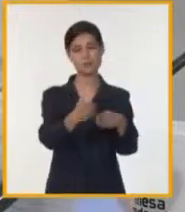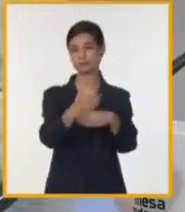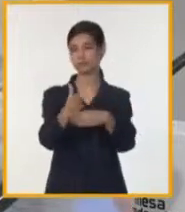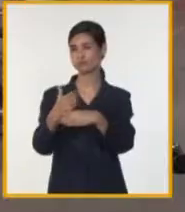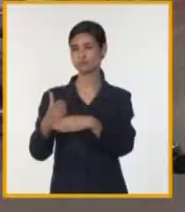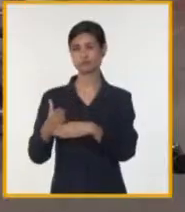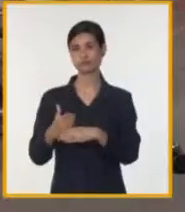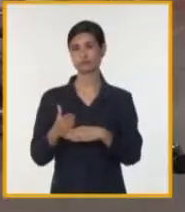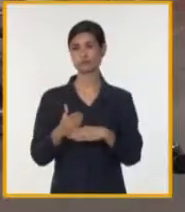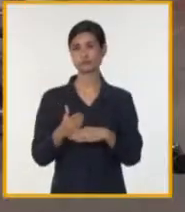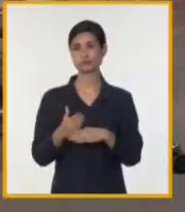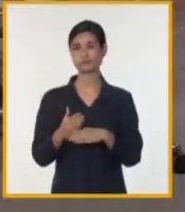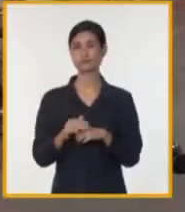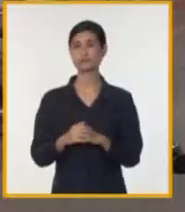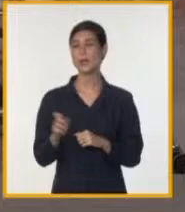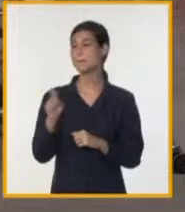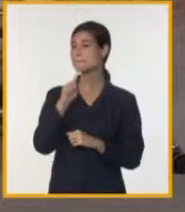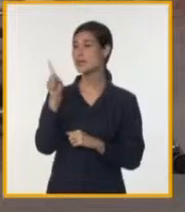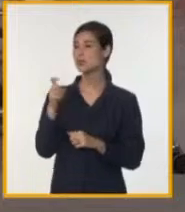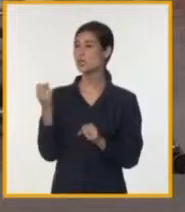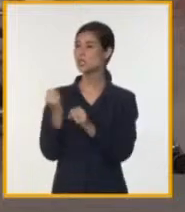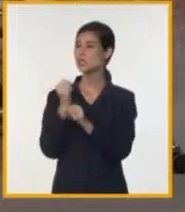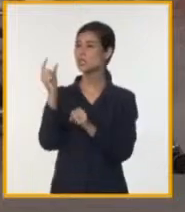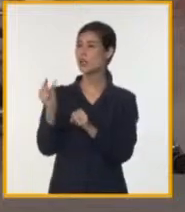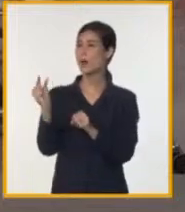¿Cuántos trabajadores tienen hoy? Esta OCDE tiene